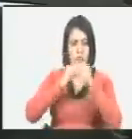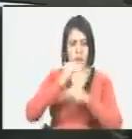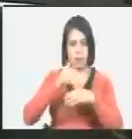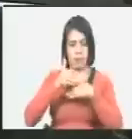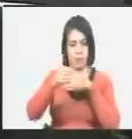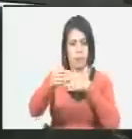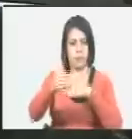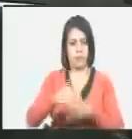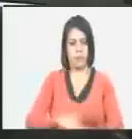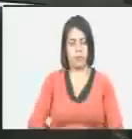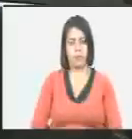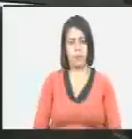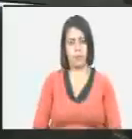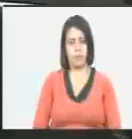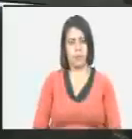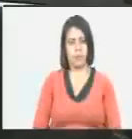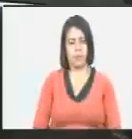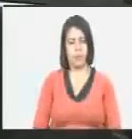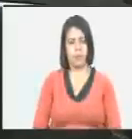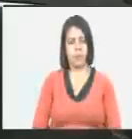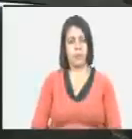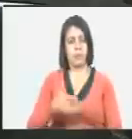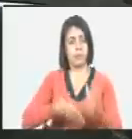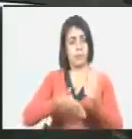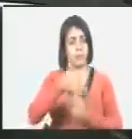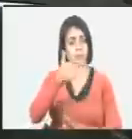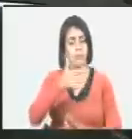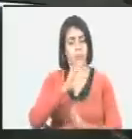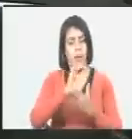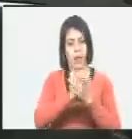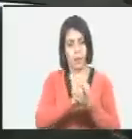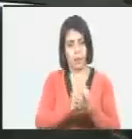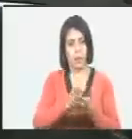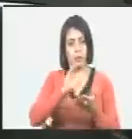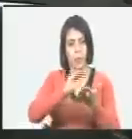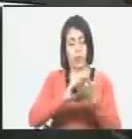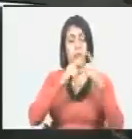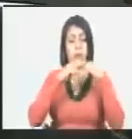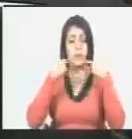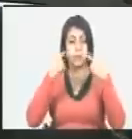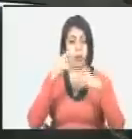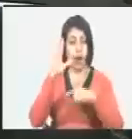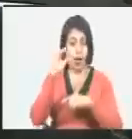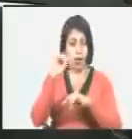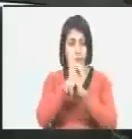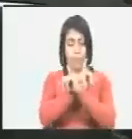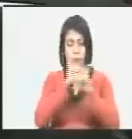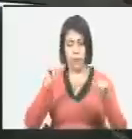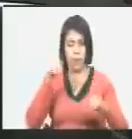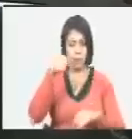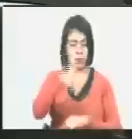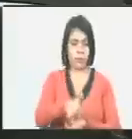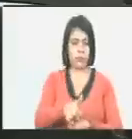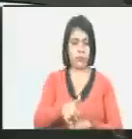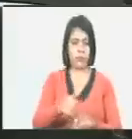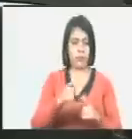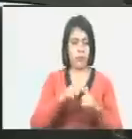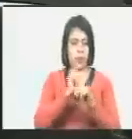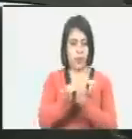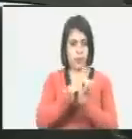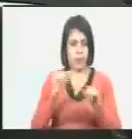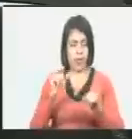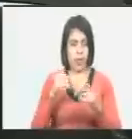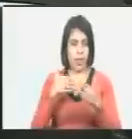extendido. Para la partida de un amigo que nos devolvió la risa, no hay adiós definitivo ni finales de